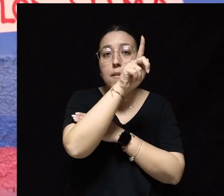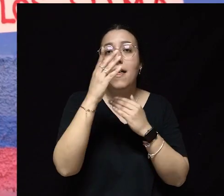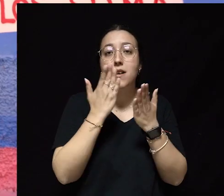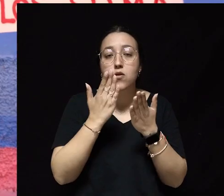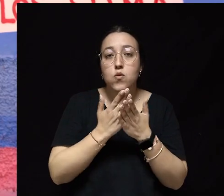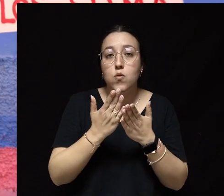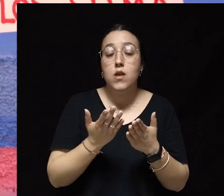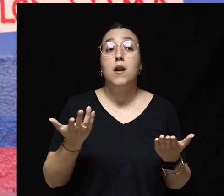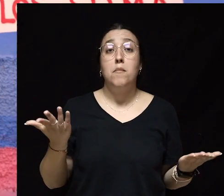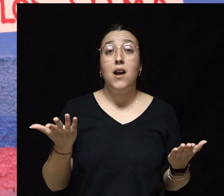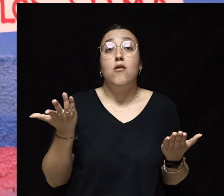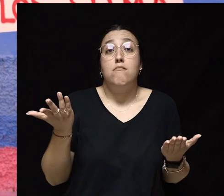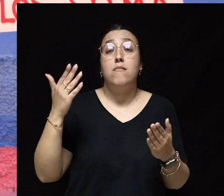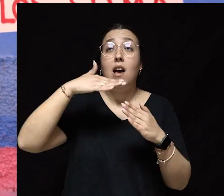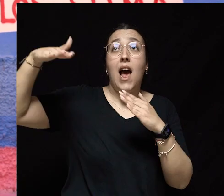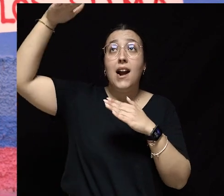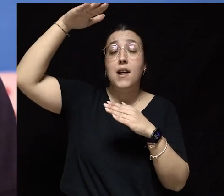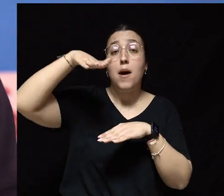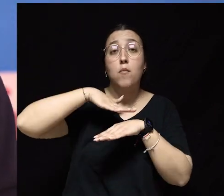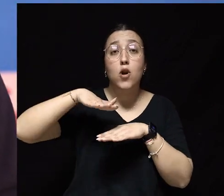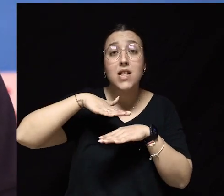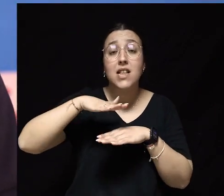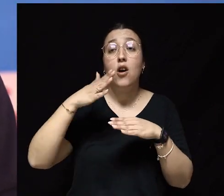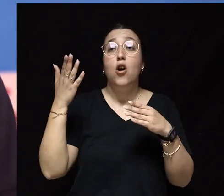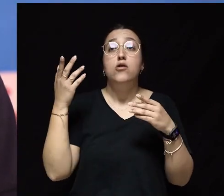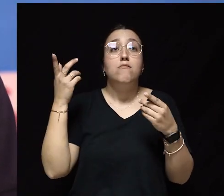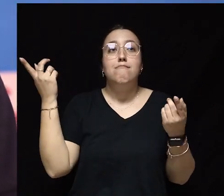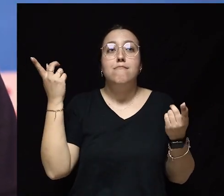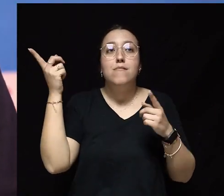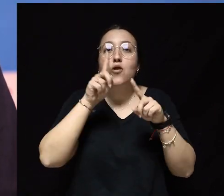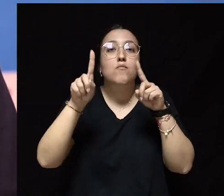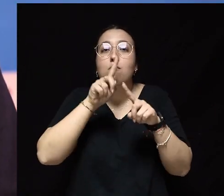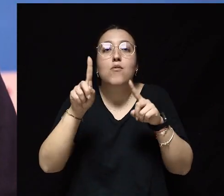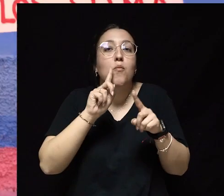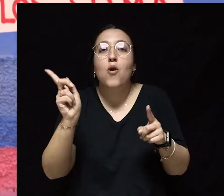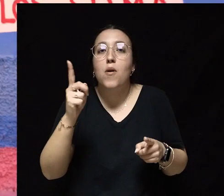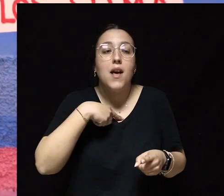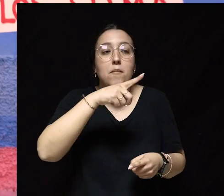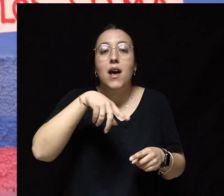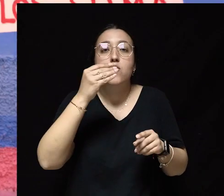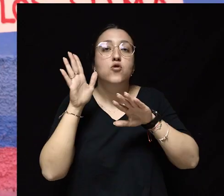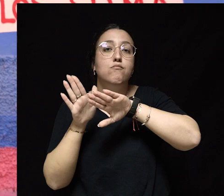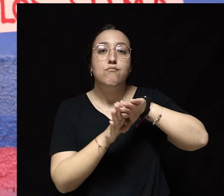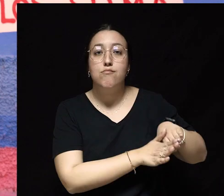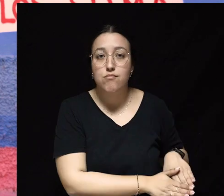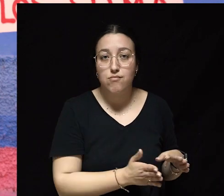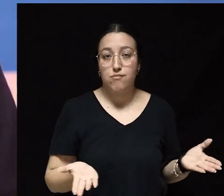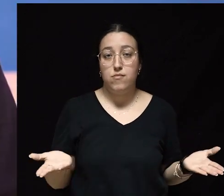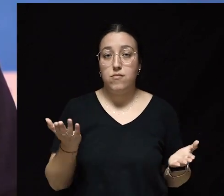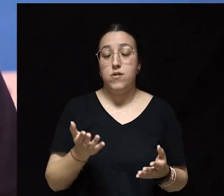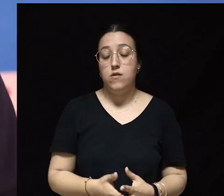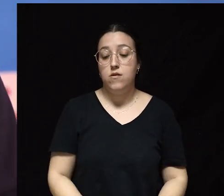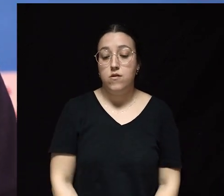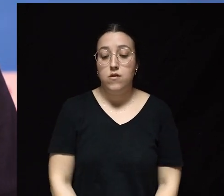Nada más es concienciar a los grandes políticos, a los que se preocupan por la ciudadanía, a los que se preocupan de que